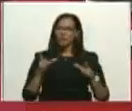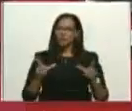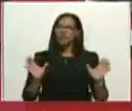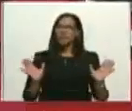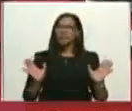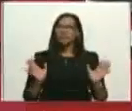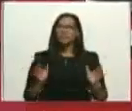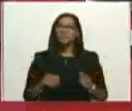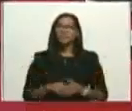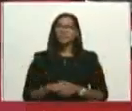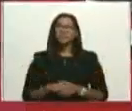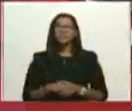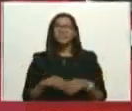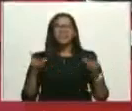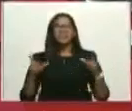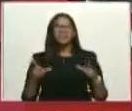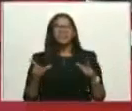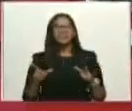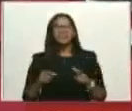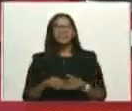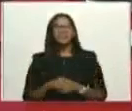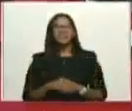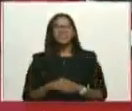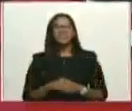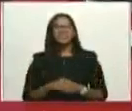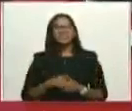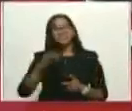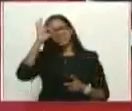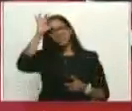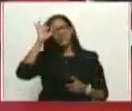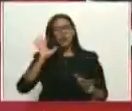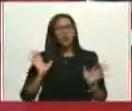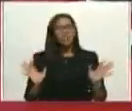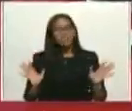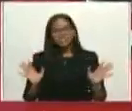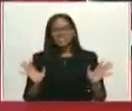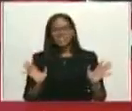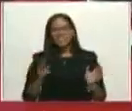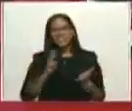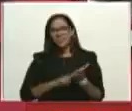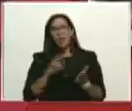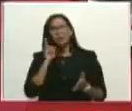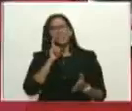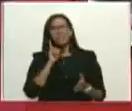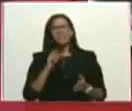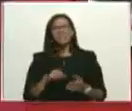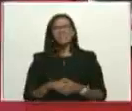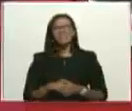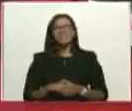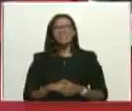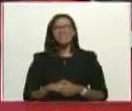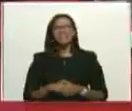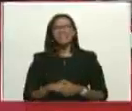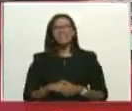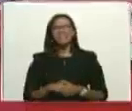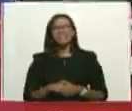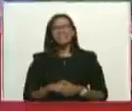Aquí está. Esa torta no, de verdad, yo no creo que era de anime. Si es utilería, presidente. No sé. Tiene pinta de anime, Marlene. No, ya va, ¿ah?